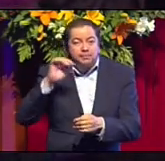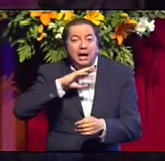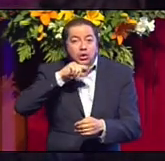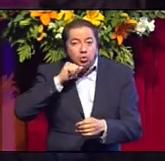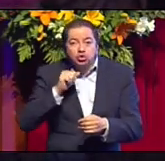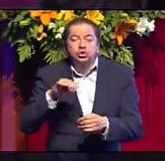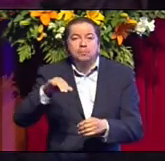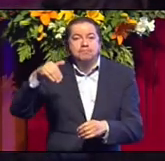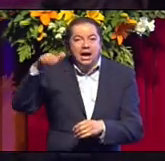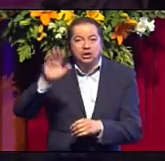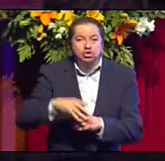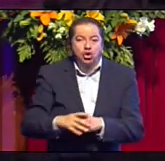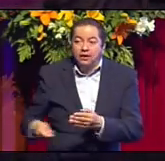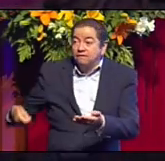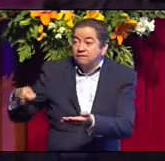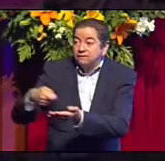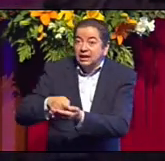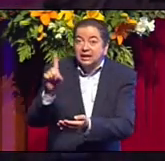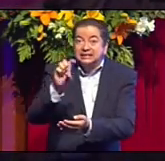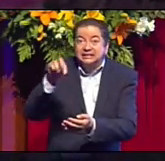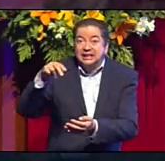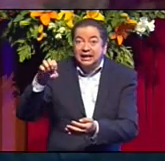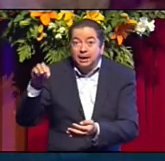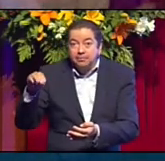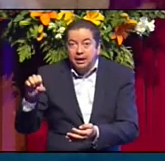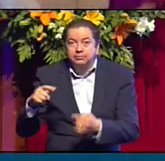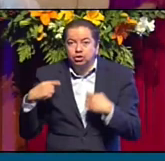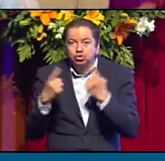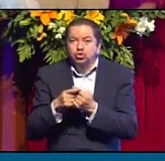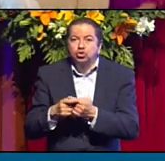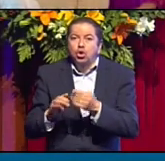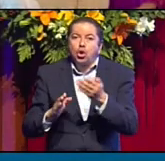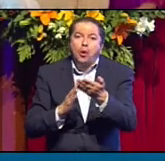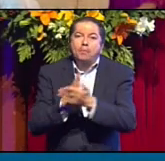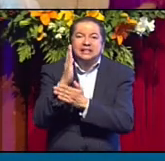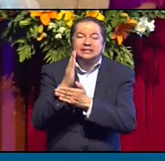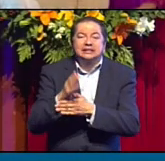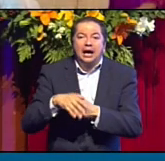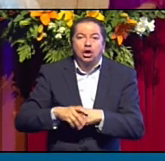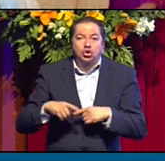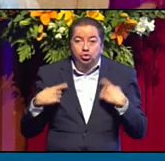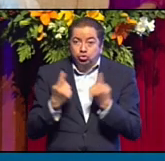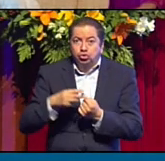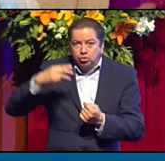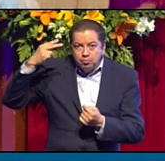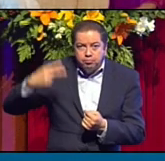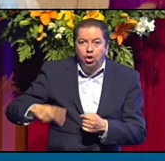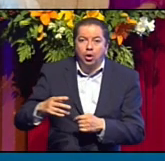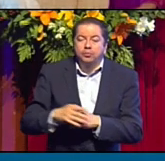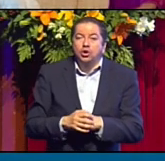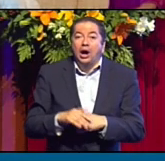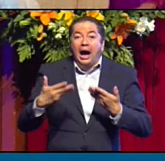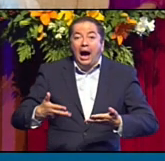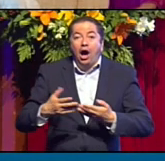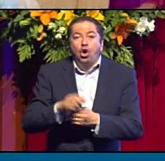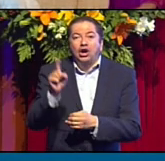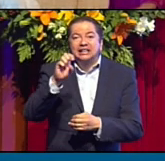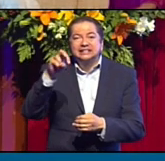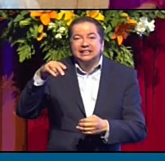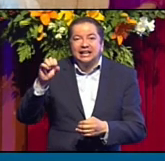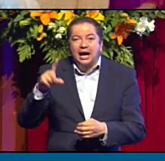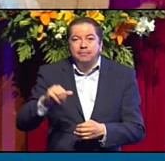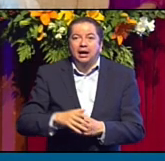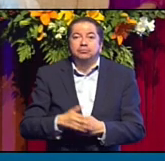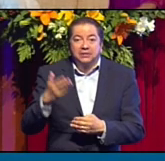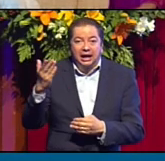nuestra casa, financiado por el Senama, que partimos con recursos propios, y hoy día tenemos al Senama, donde está el caballero, es el Seremi